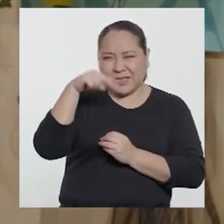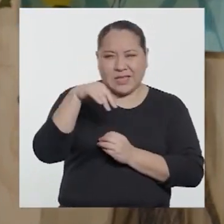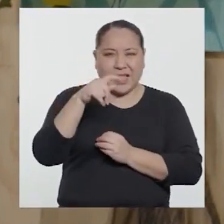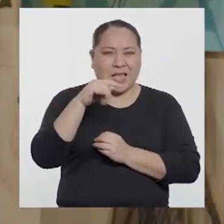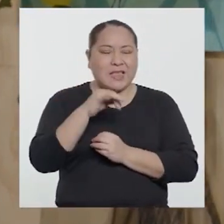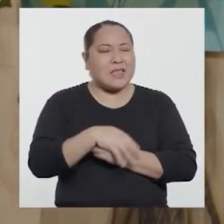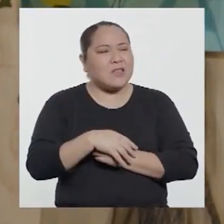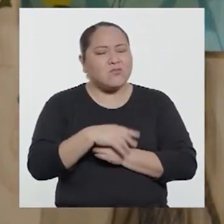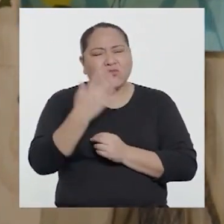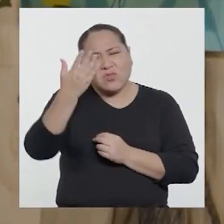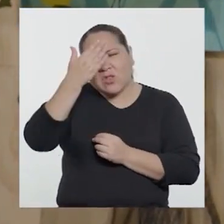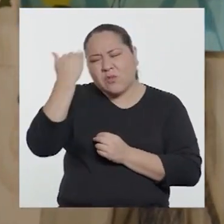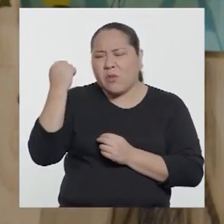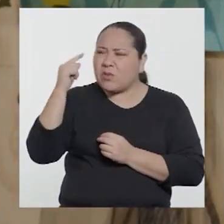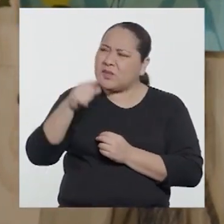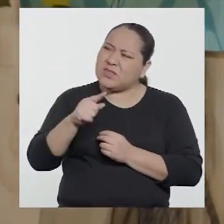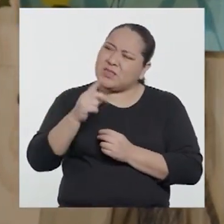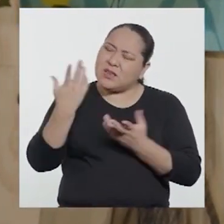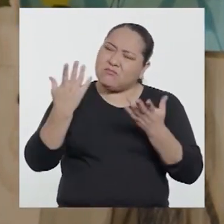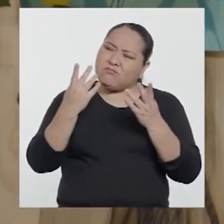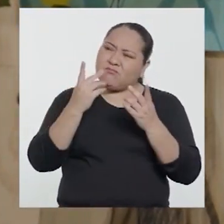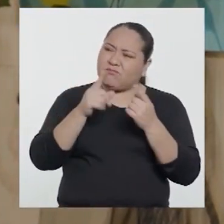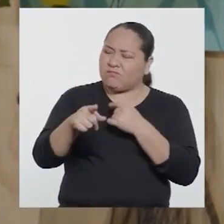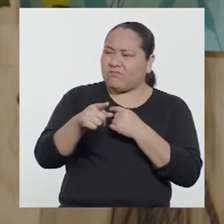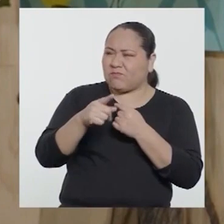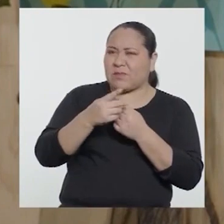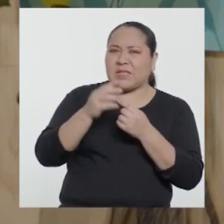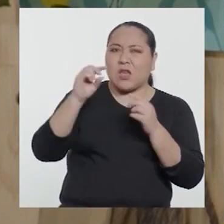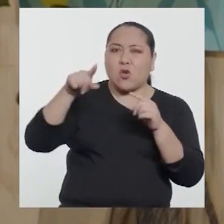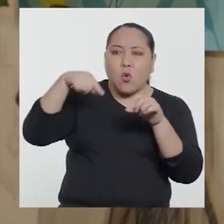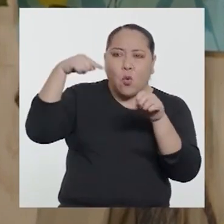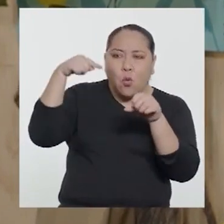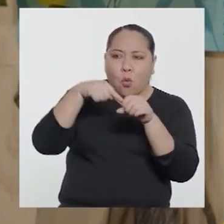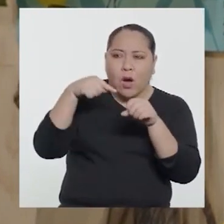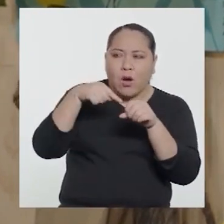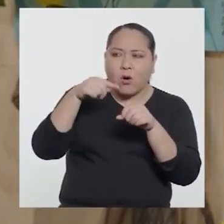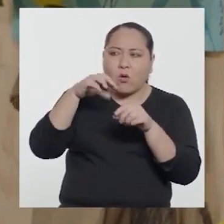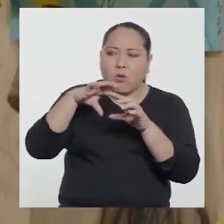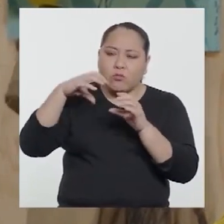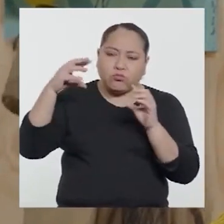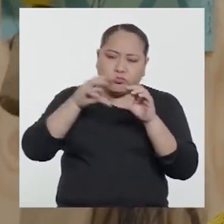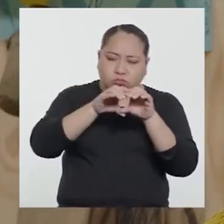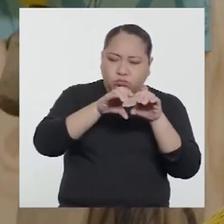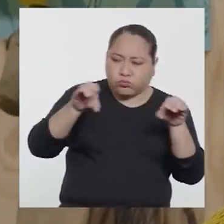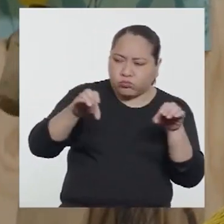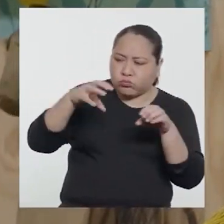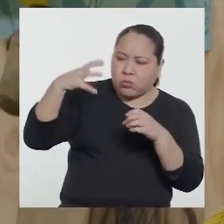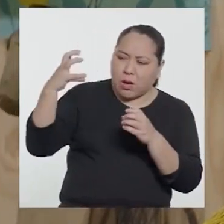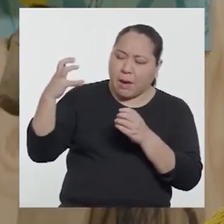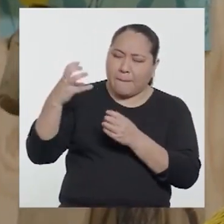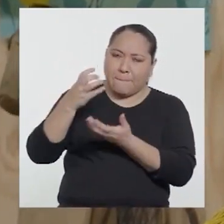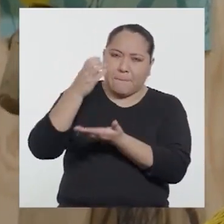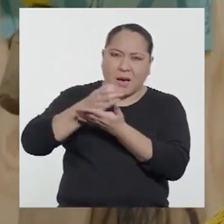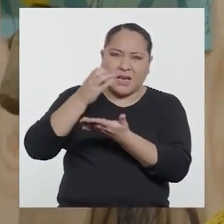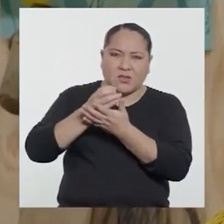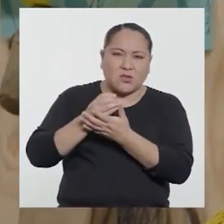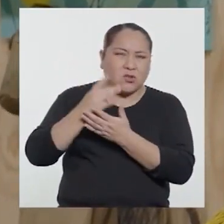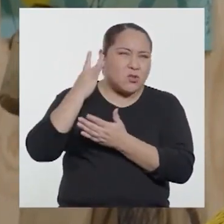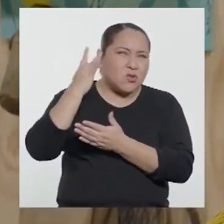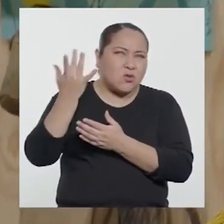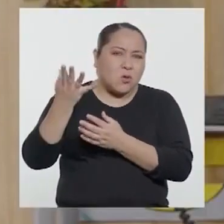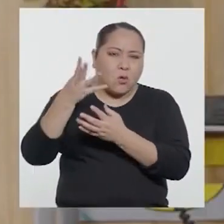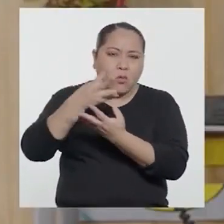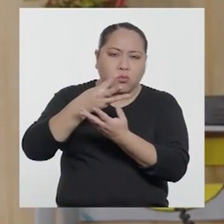Nati? Nos habíamos olvidado de ese pequeño detalle. Si hay un hueco entre el tubo y los vasos, el sonido puede